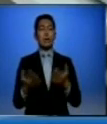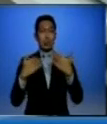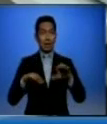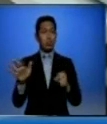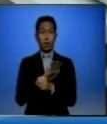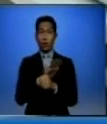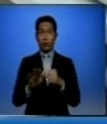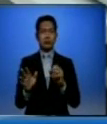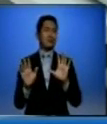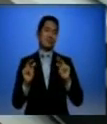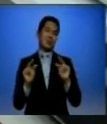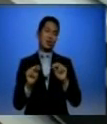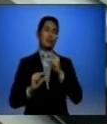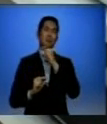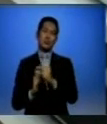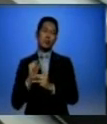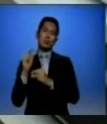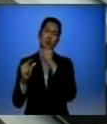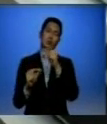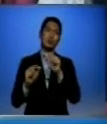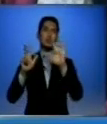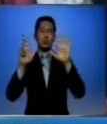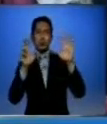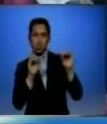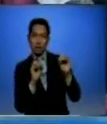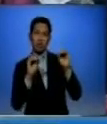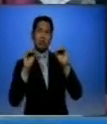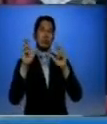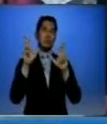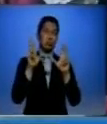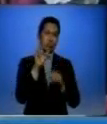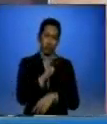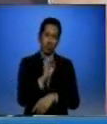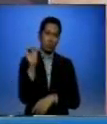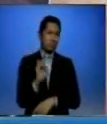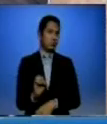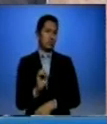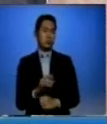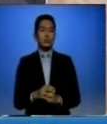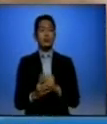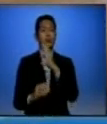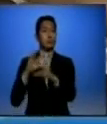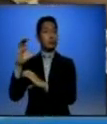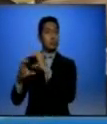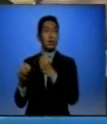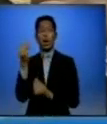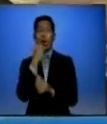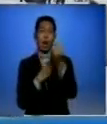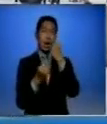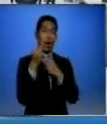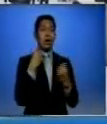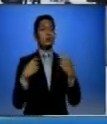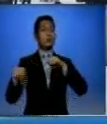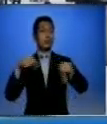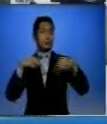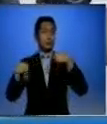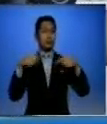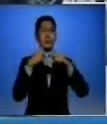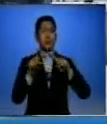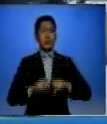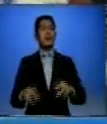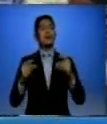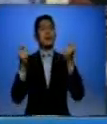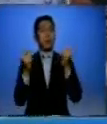100%, pero sí en un 80-90%. De a poco el sector comercial, gastronómico y hasta el de transporte se va